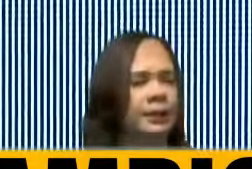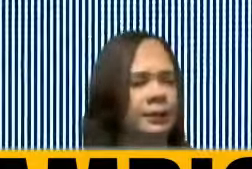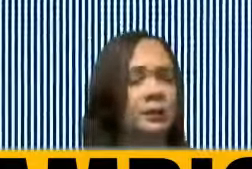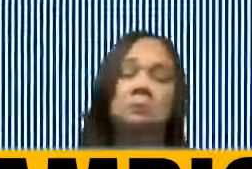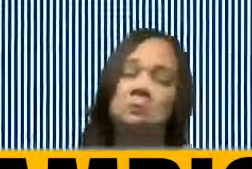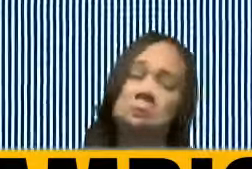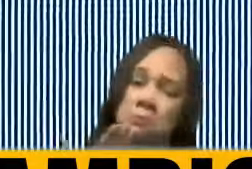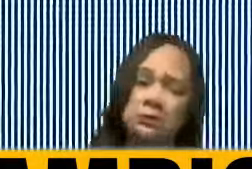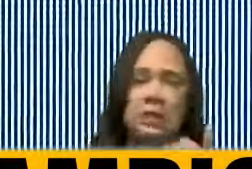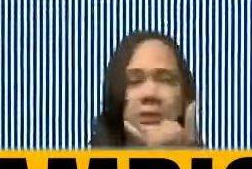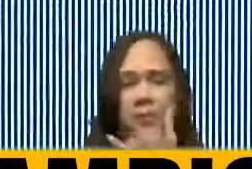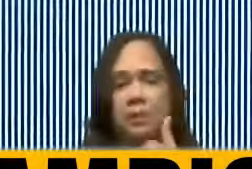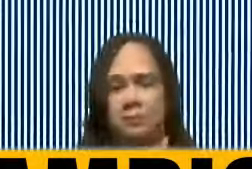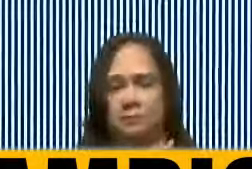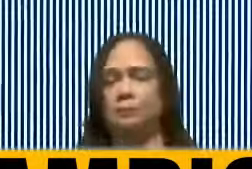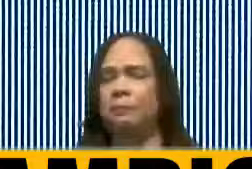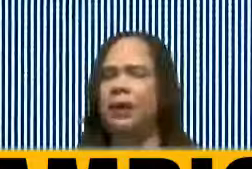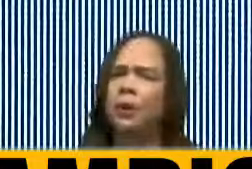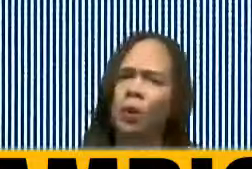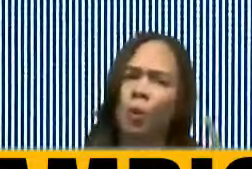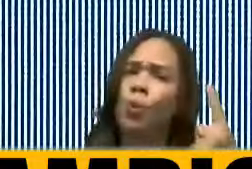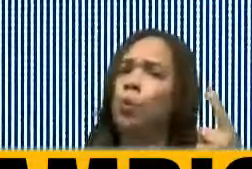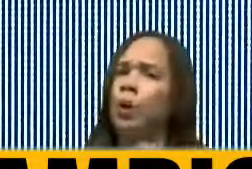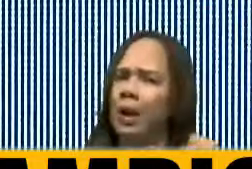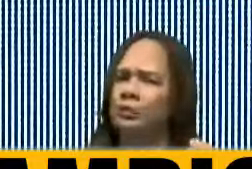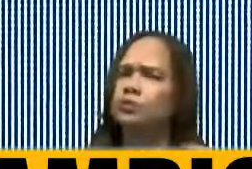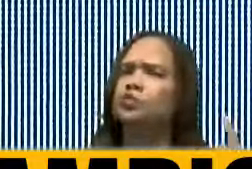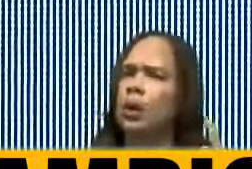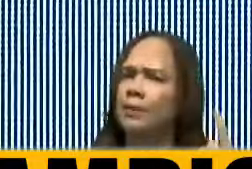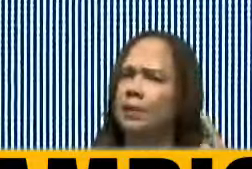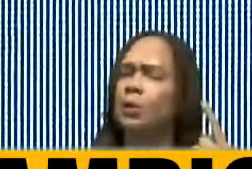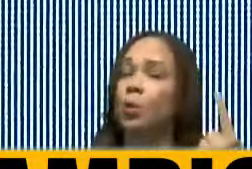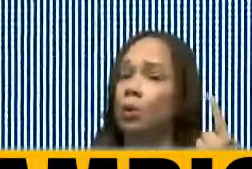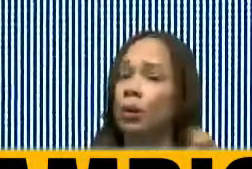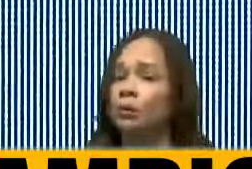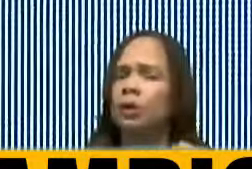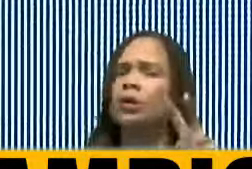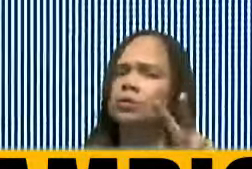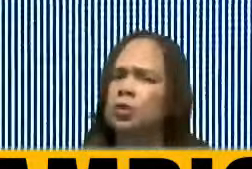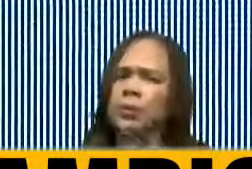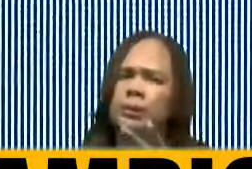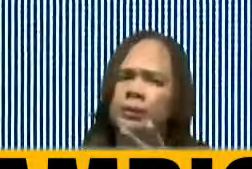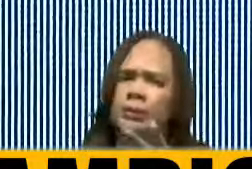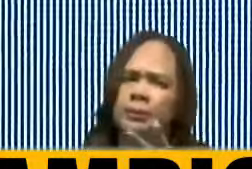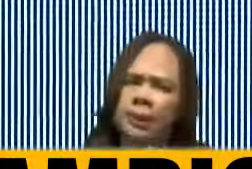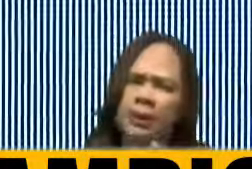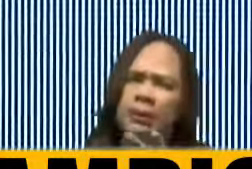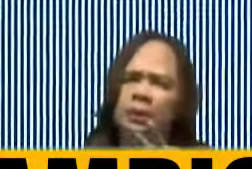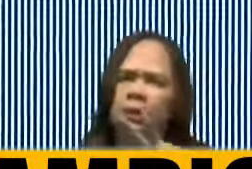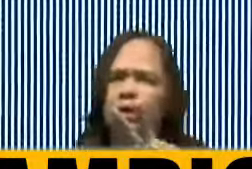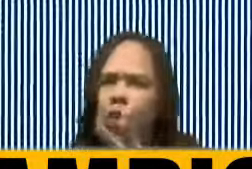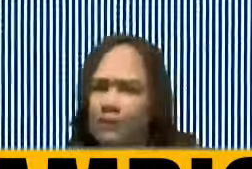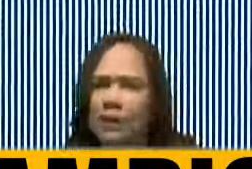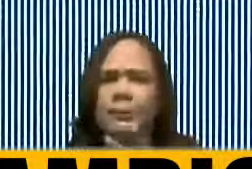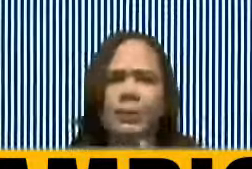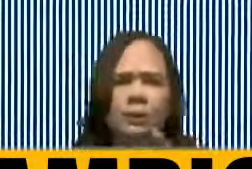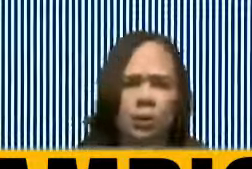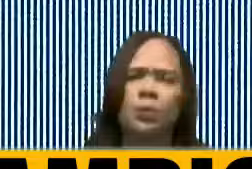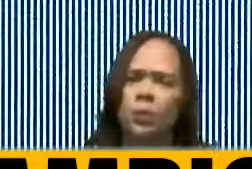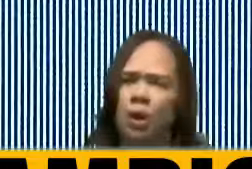equivocar pero me parece que solamente hubo un año y creo que fue el año 2021 por razones del